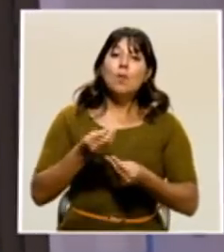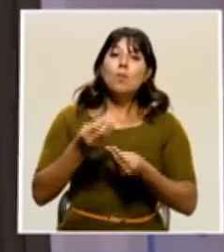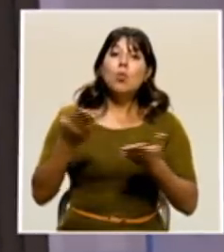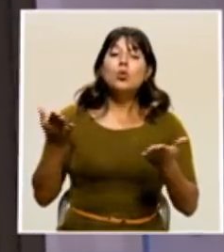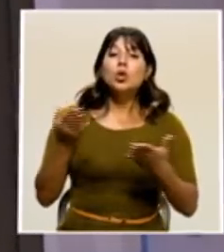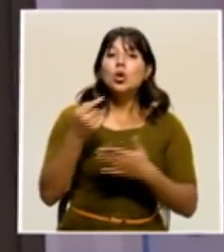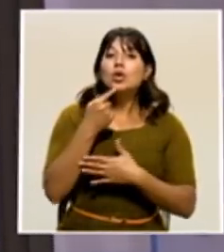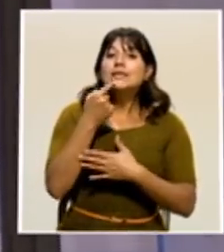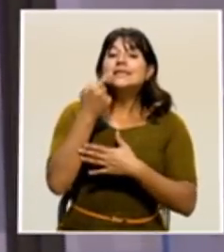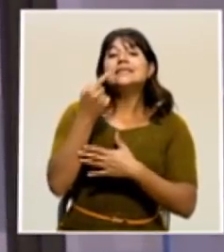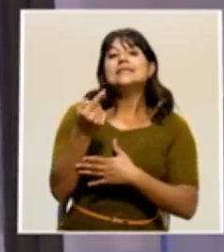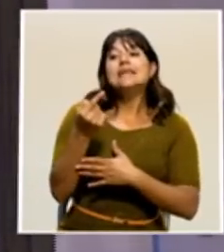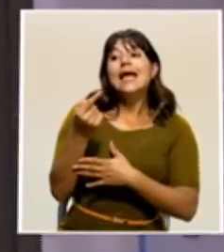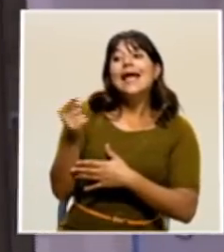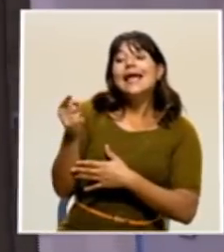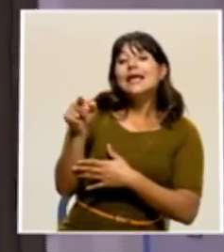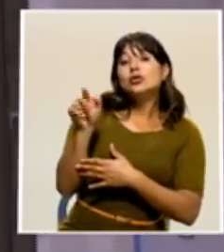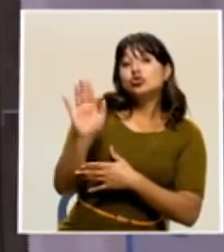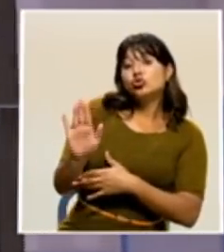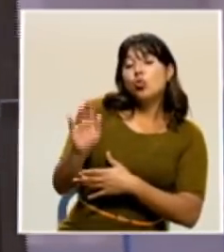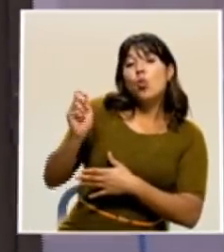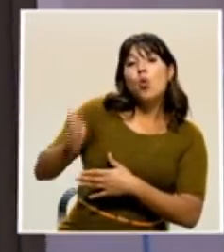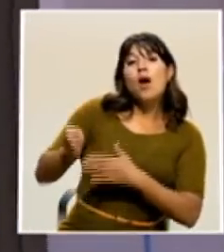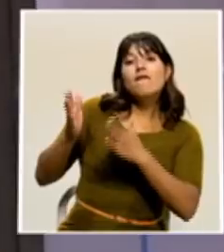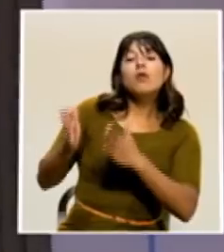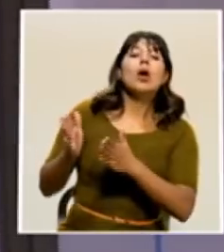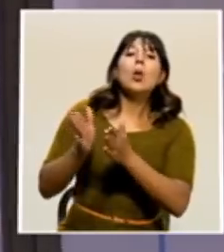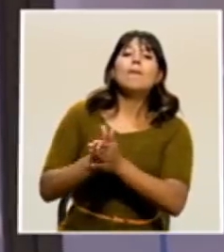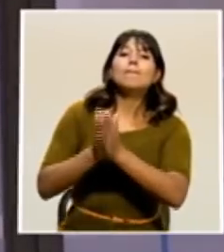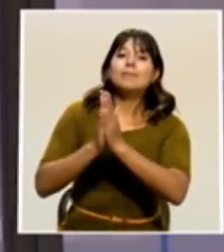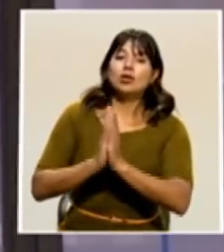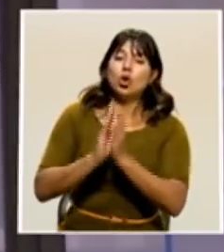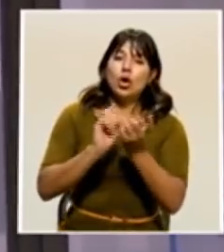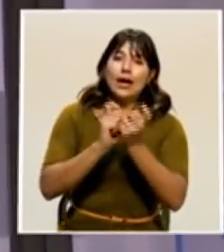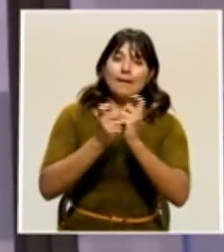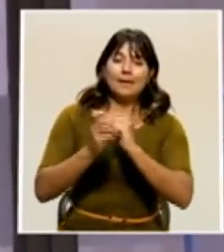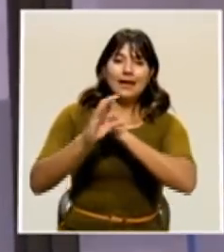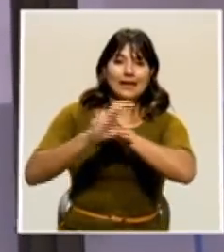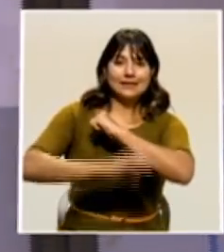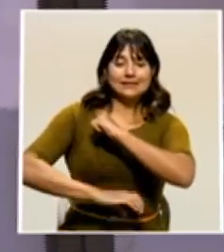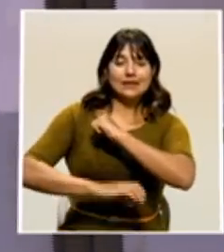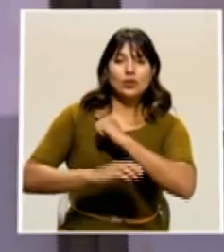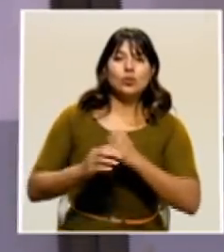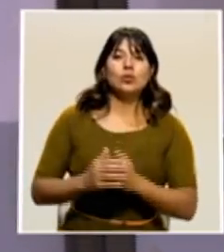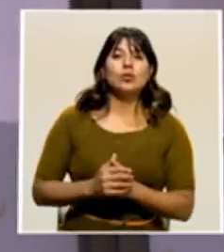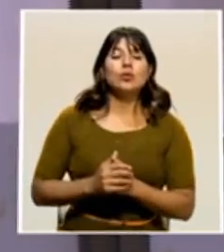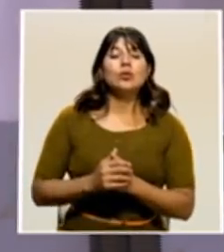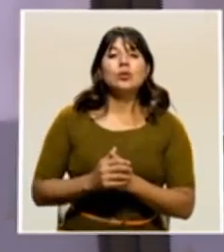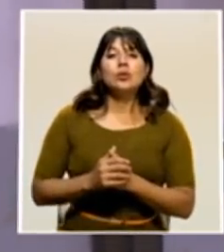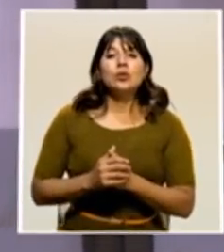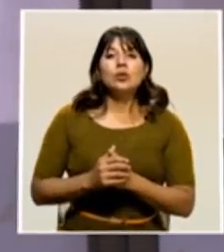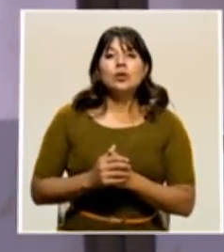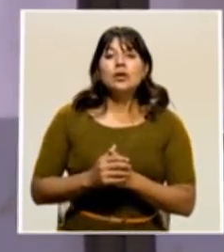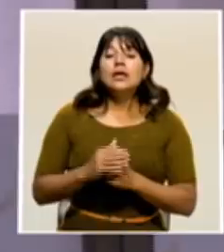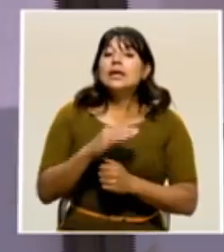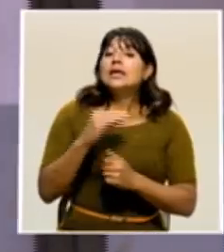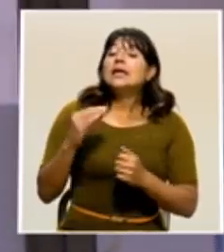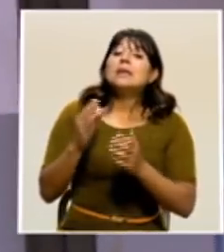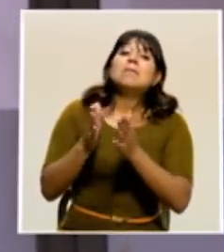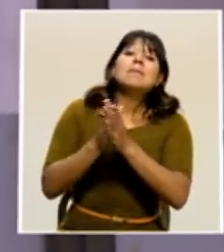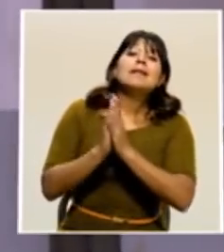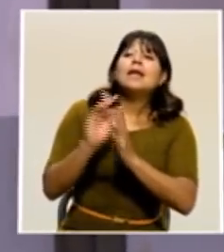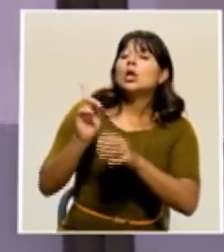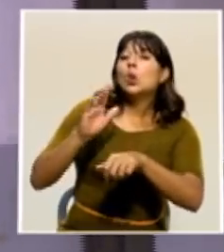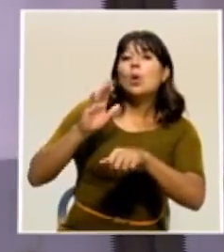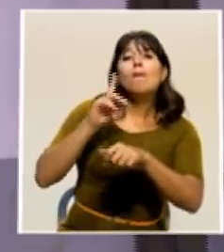entonces que estarían pidiendo como medidas cautelares que sea el impedimento de salida